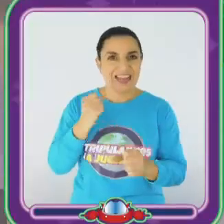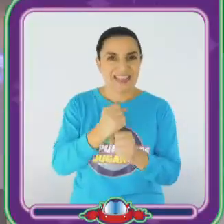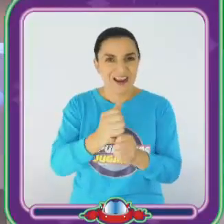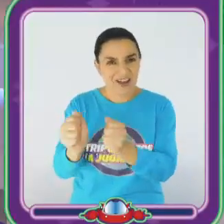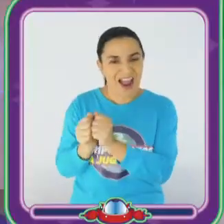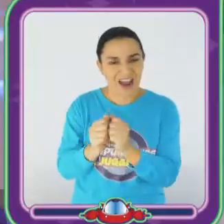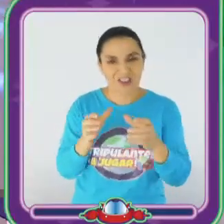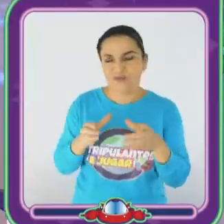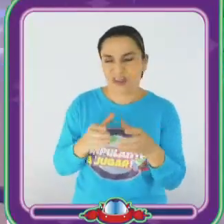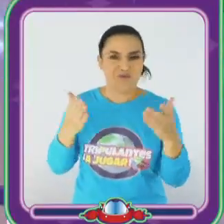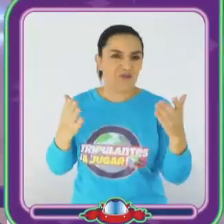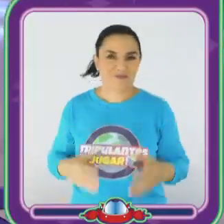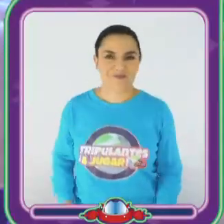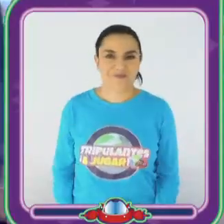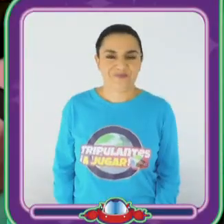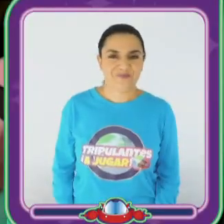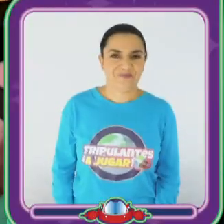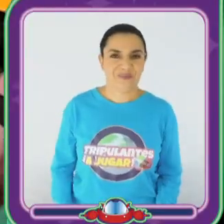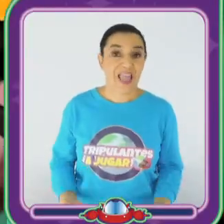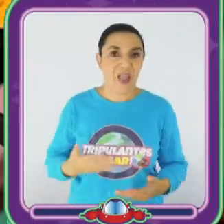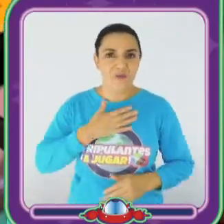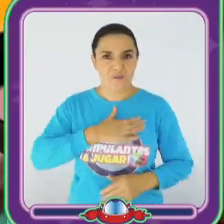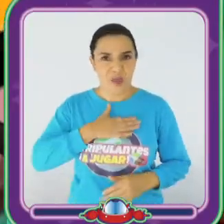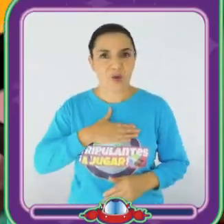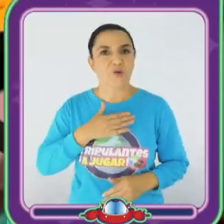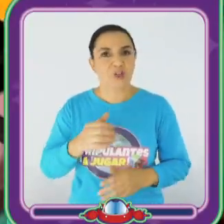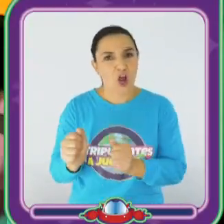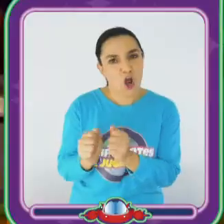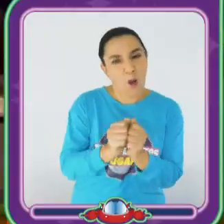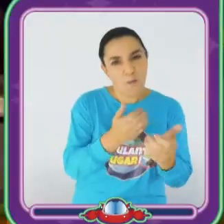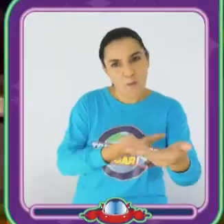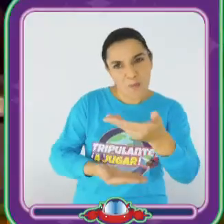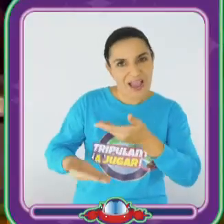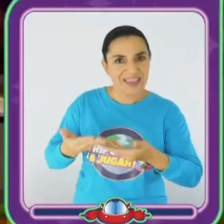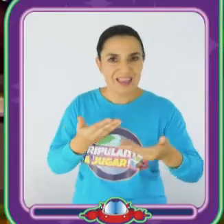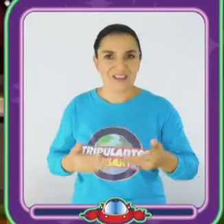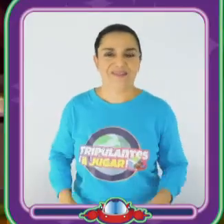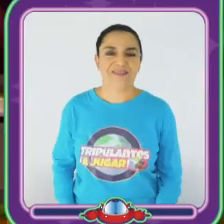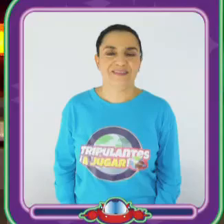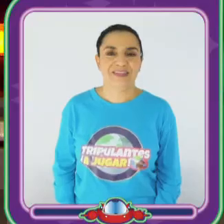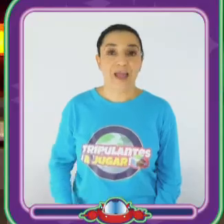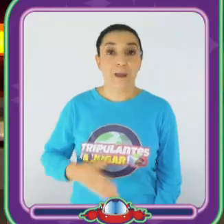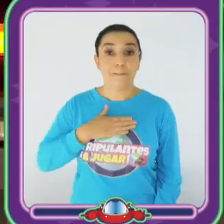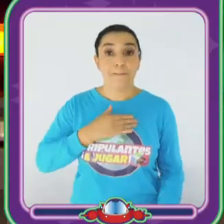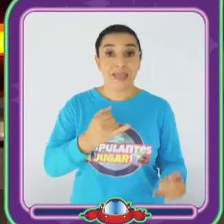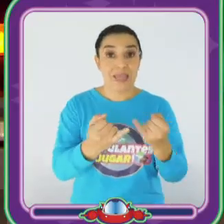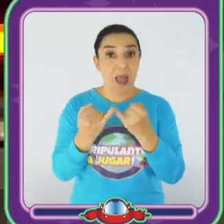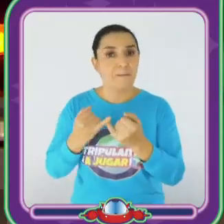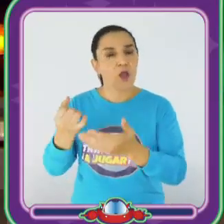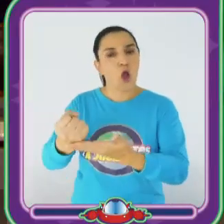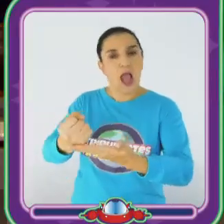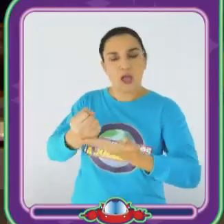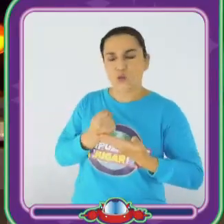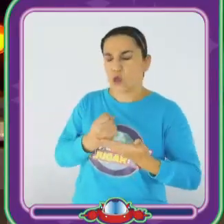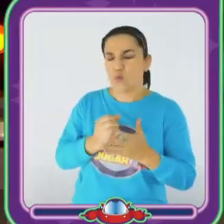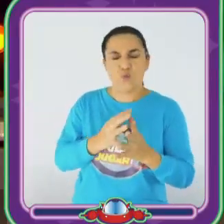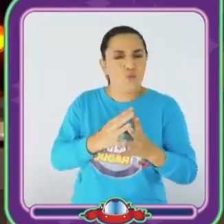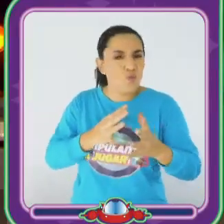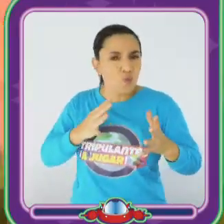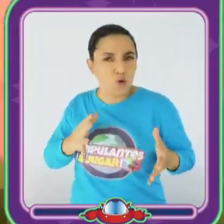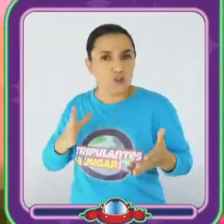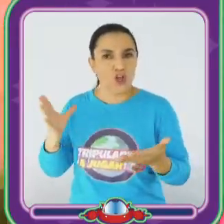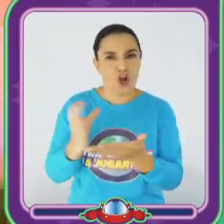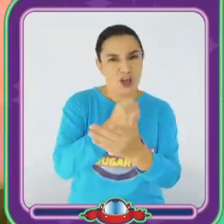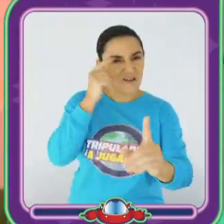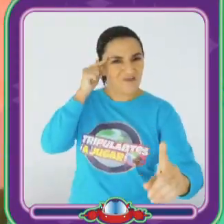bien trabajando en equipo y todo. Me gustó ser compañeros y eso. Mis amigos me ayudaron